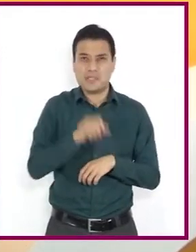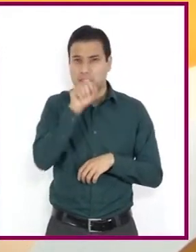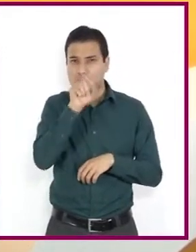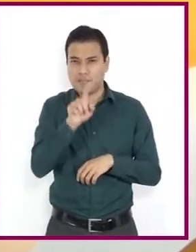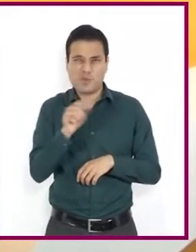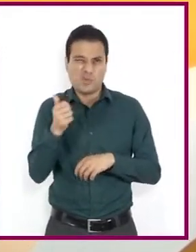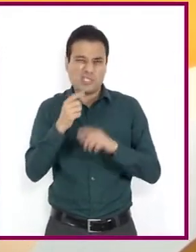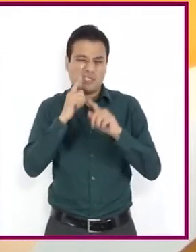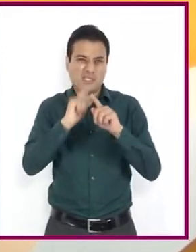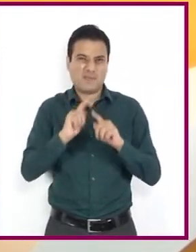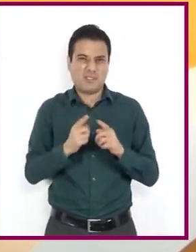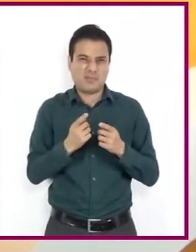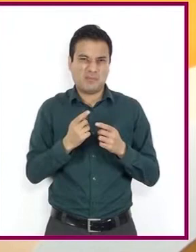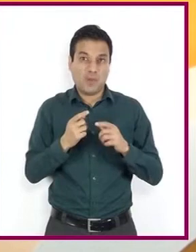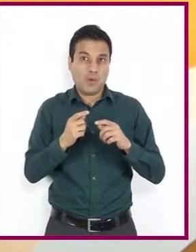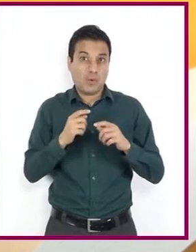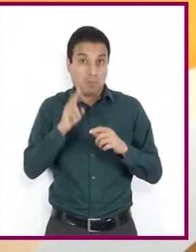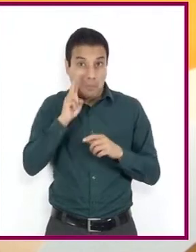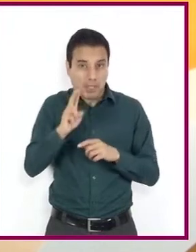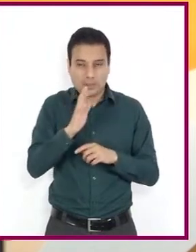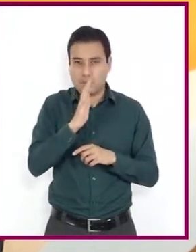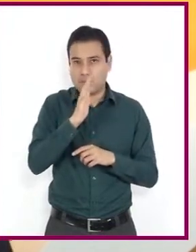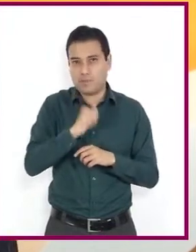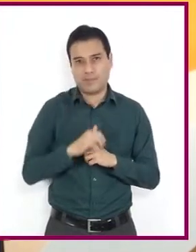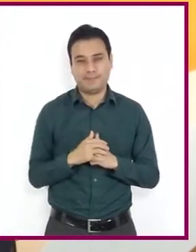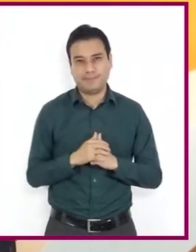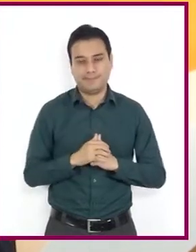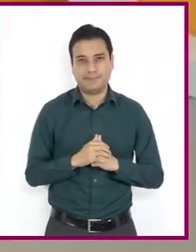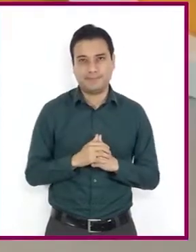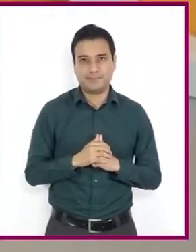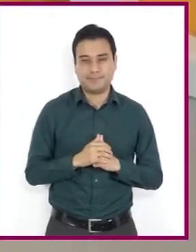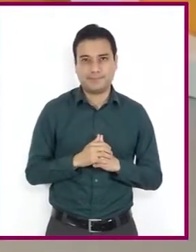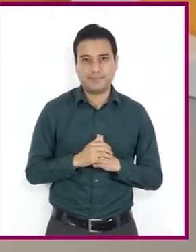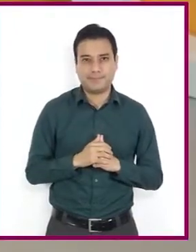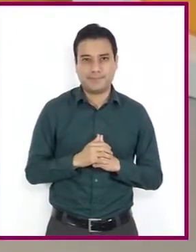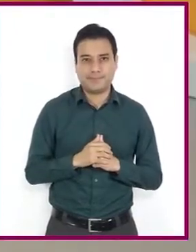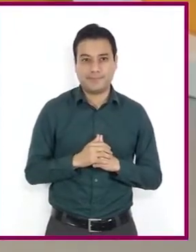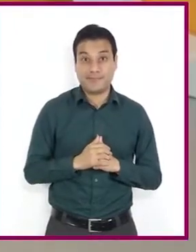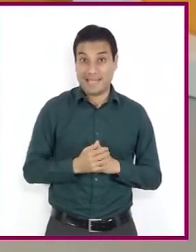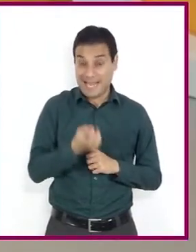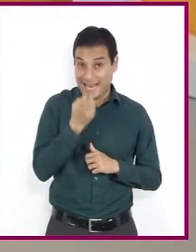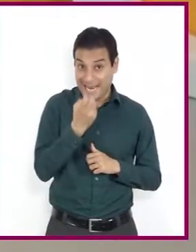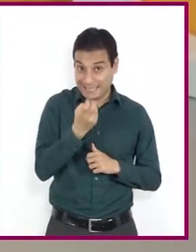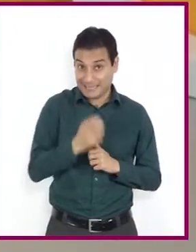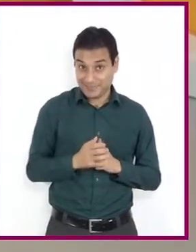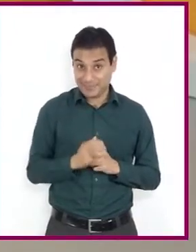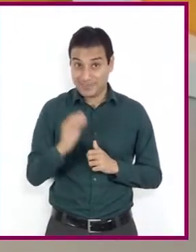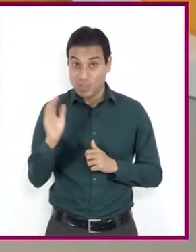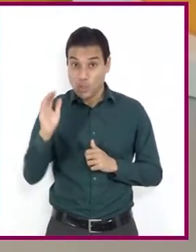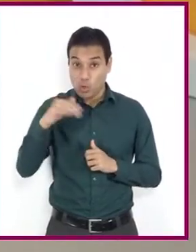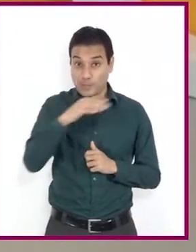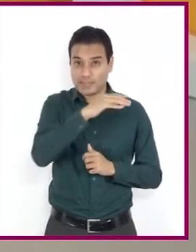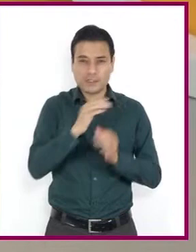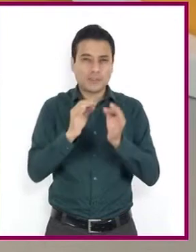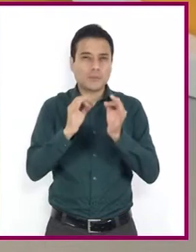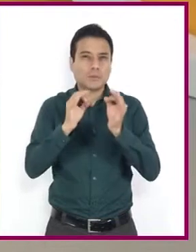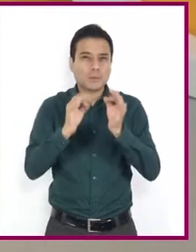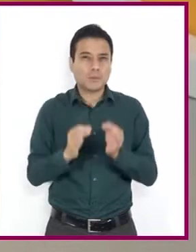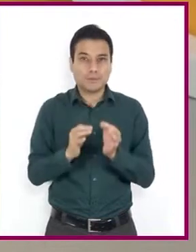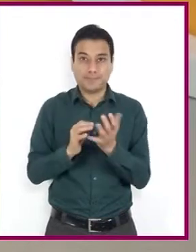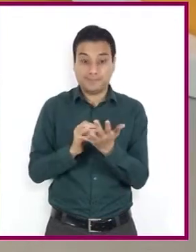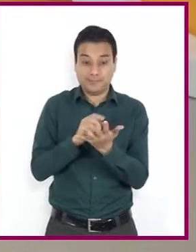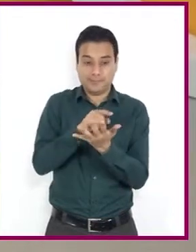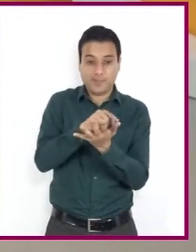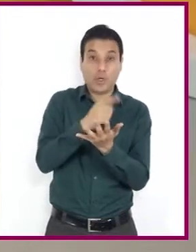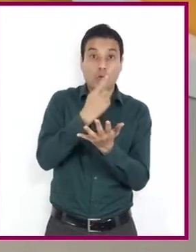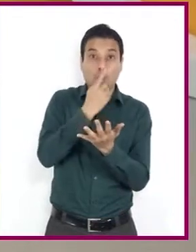ondas electromagnéticas que no son perceptibles a la vista. Estas ondas se encuentran hacia los extremos de las